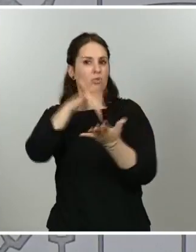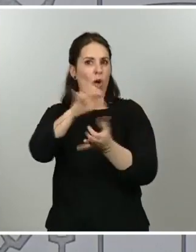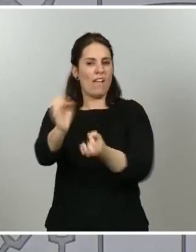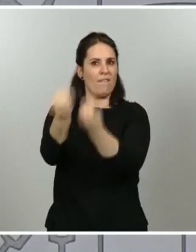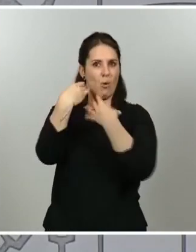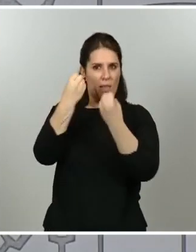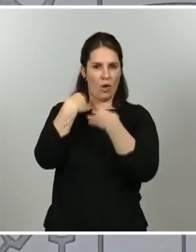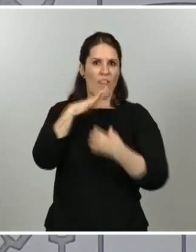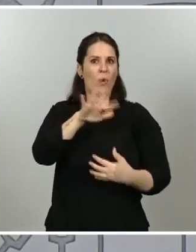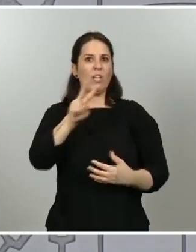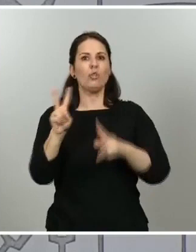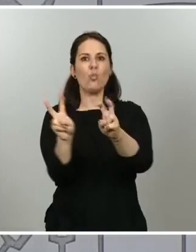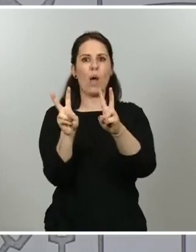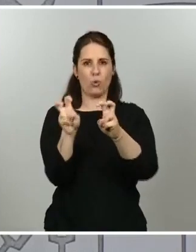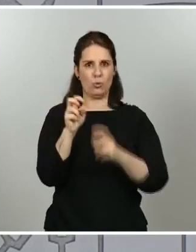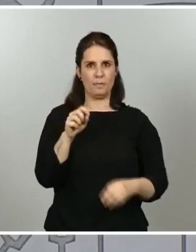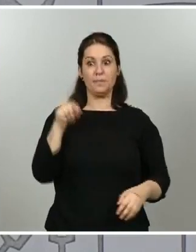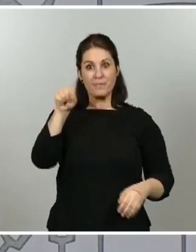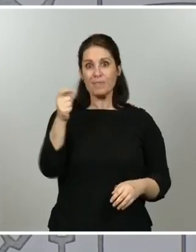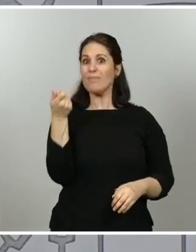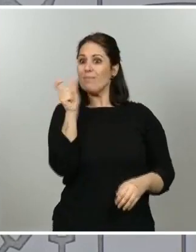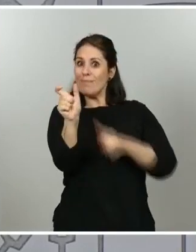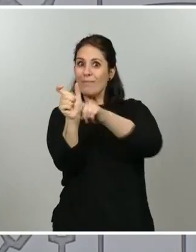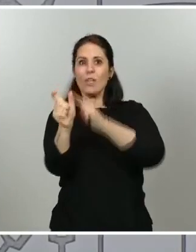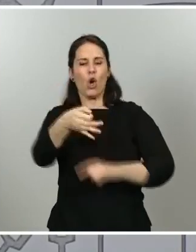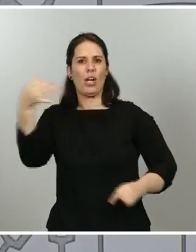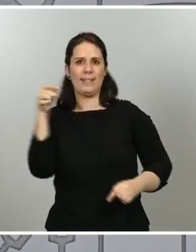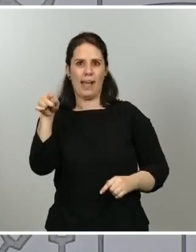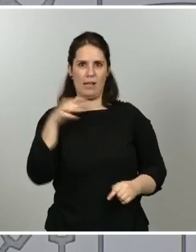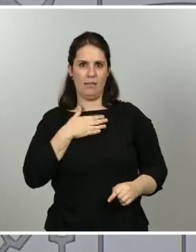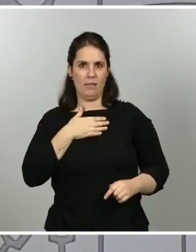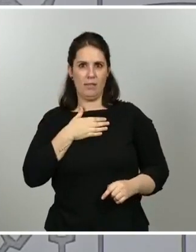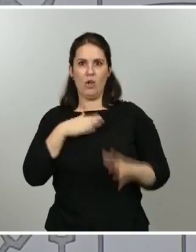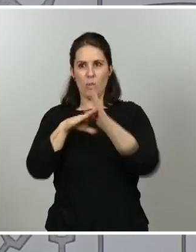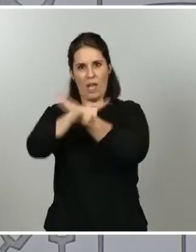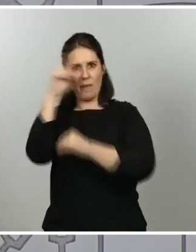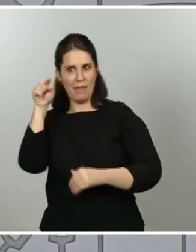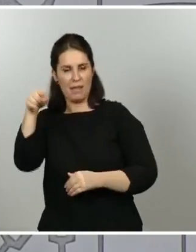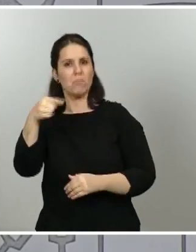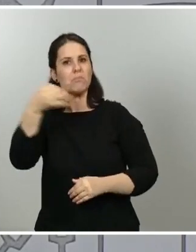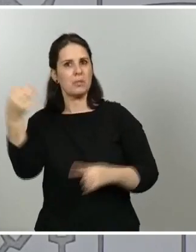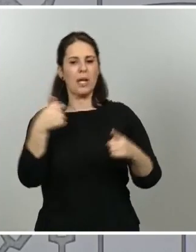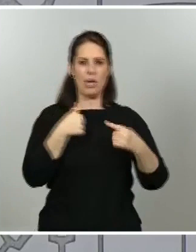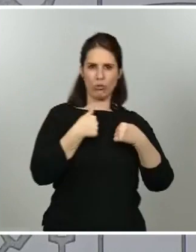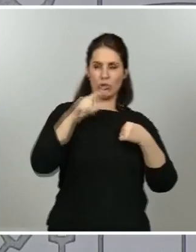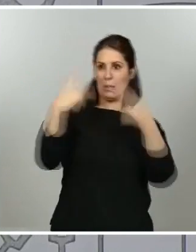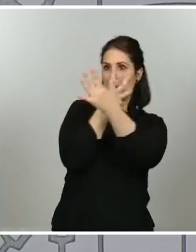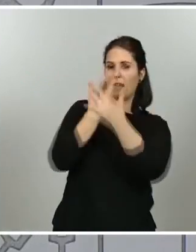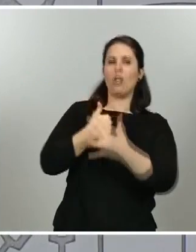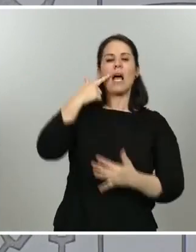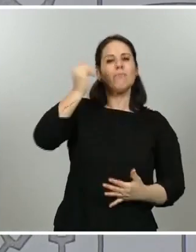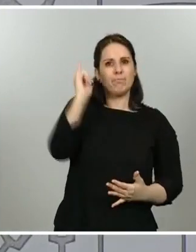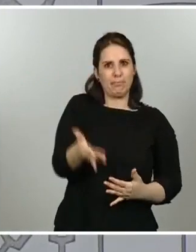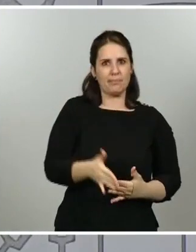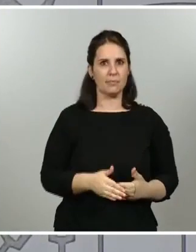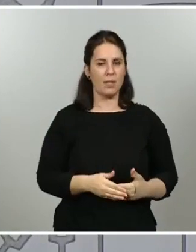tanto, esa es la cifra que nos parece correcta tanto a la Comunidad de Madrid y nosotros por las explicaciones que nos han dado. Yo creo que es una cifra correcta